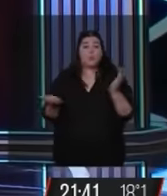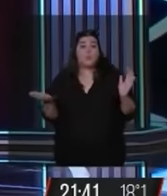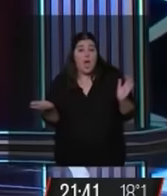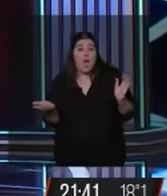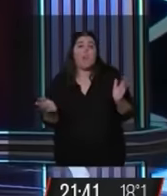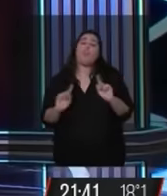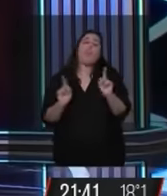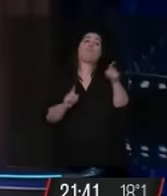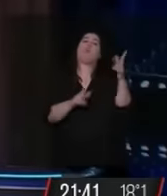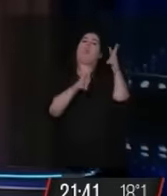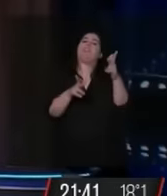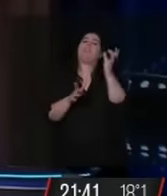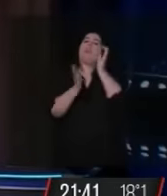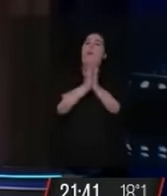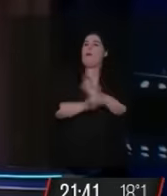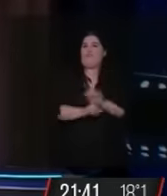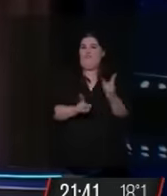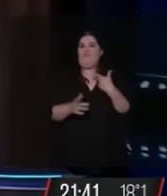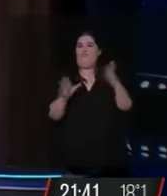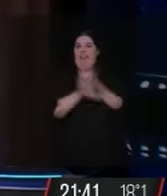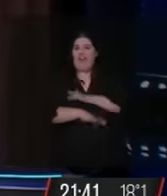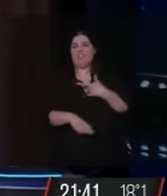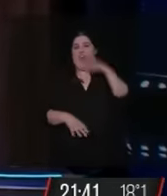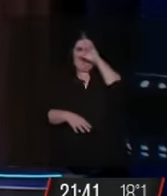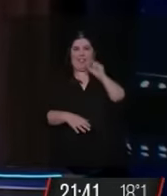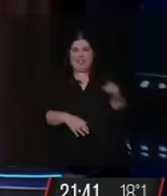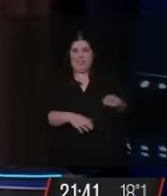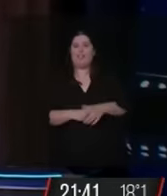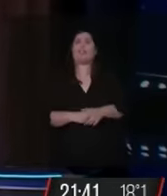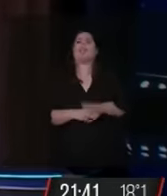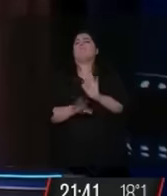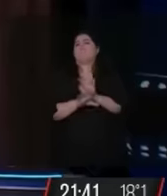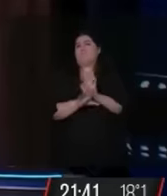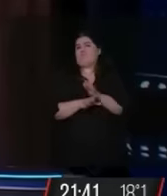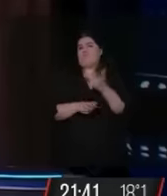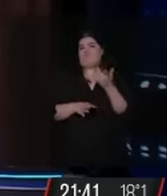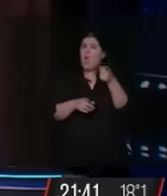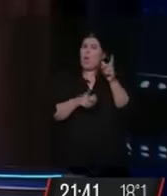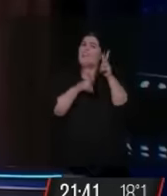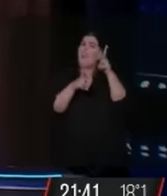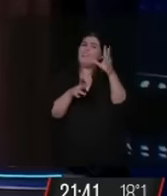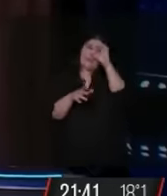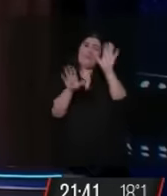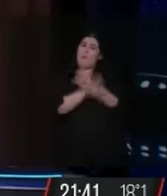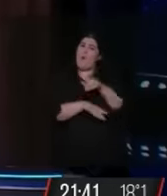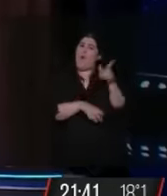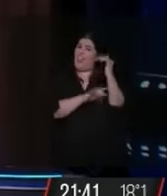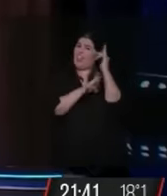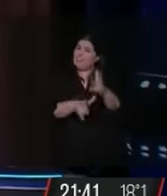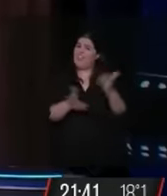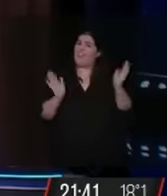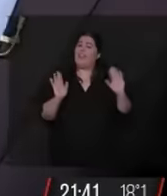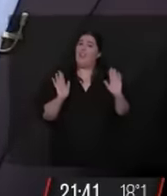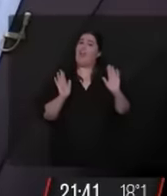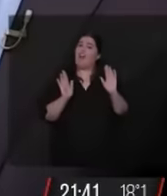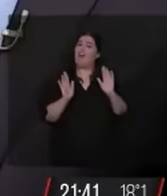parte, entonces retractate. Vos sos parte del gobierno más ladrón de la historia, por lo tanto, retractate, y sos parte de eso. Javier, ¿qué querés que te retractate, diga? Ustedes